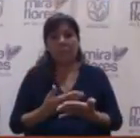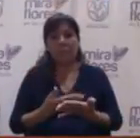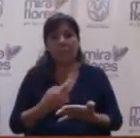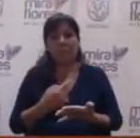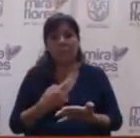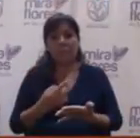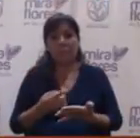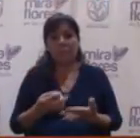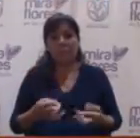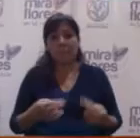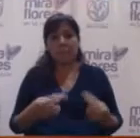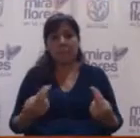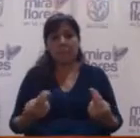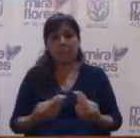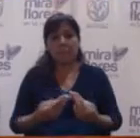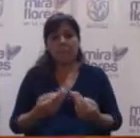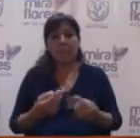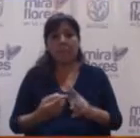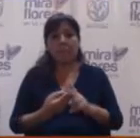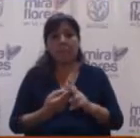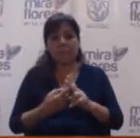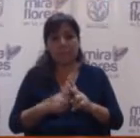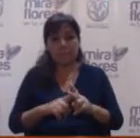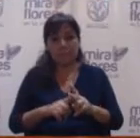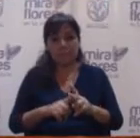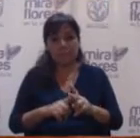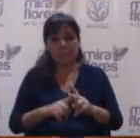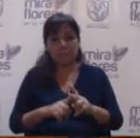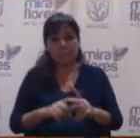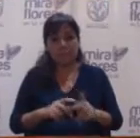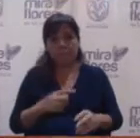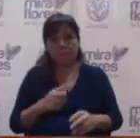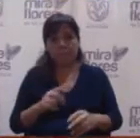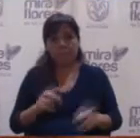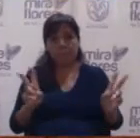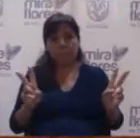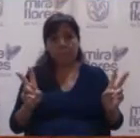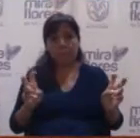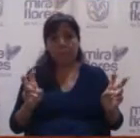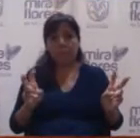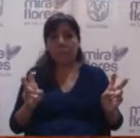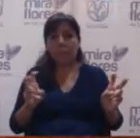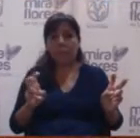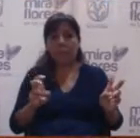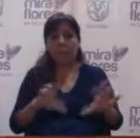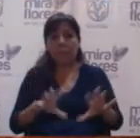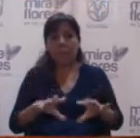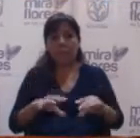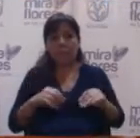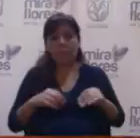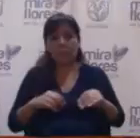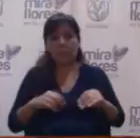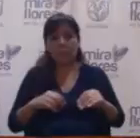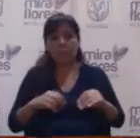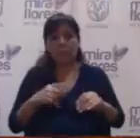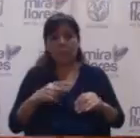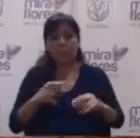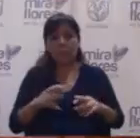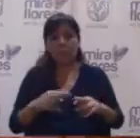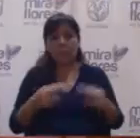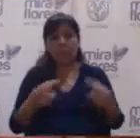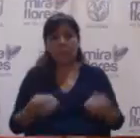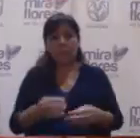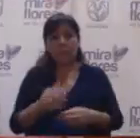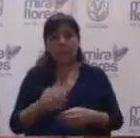reglamentario damos por instalada la sesión y vamos al tema de aprobación del acta de la sesión ordinaria de